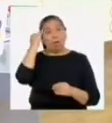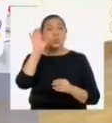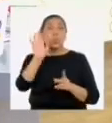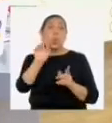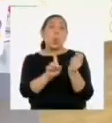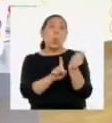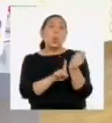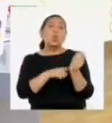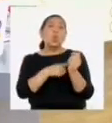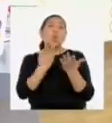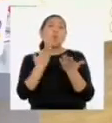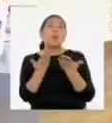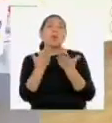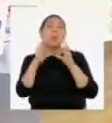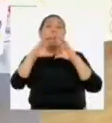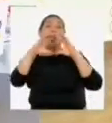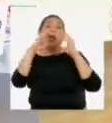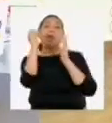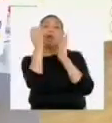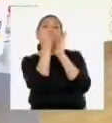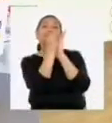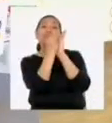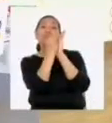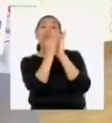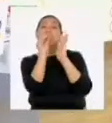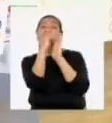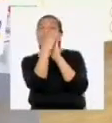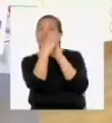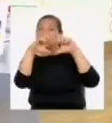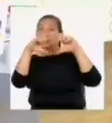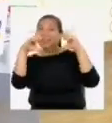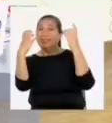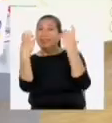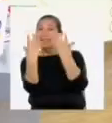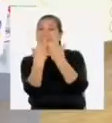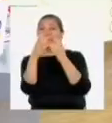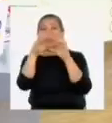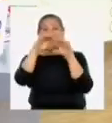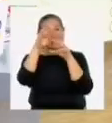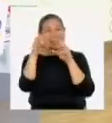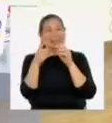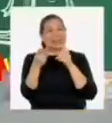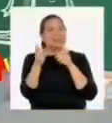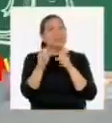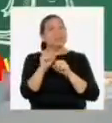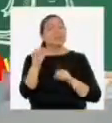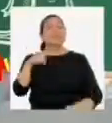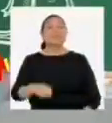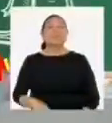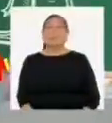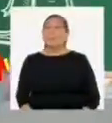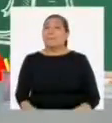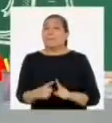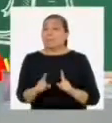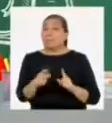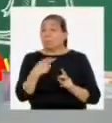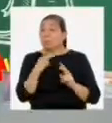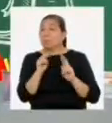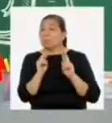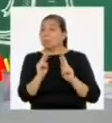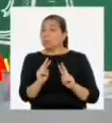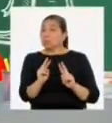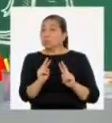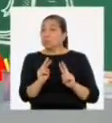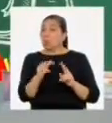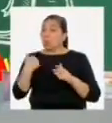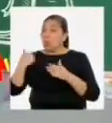creencias, costumbres y tradiciones a través de su iconografía en los diversos objetos que producían. Incluso podemos